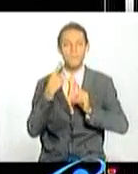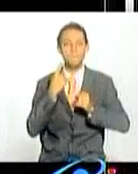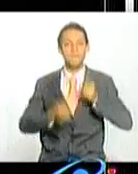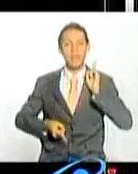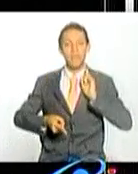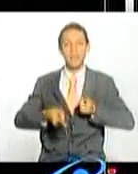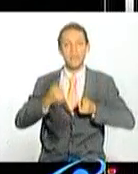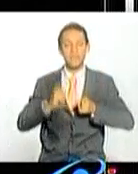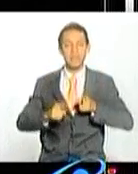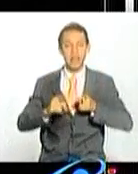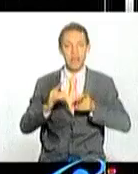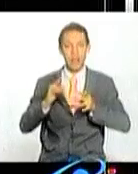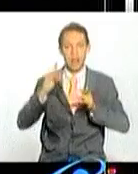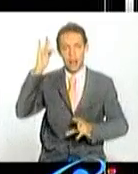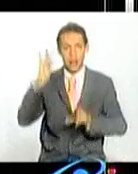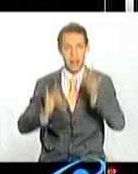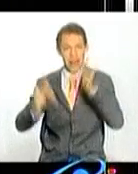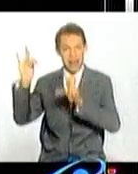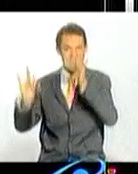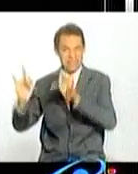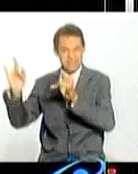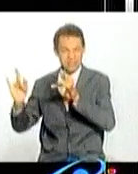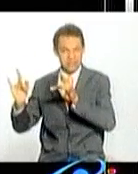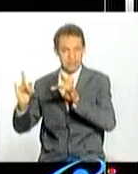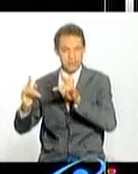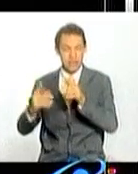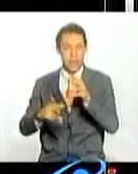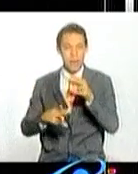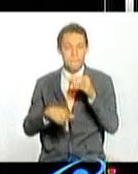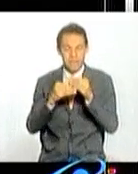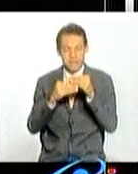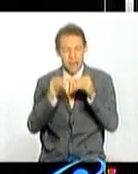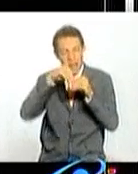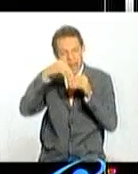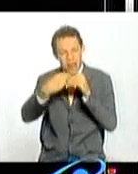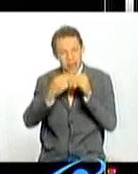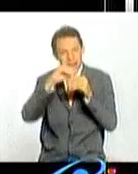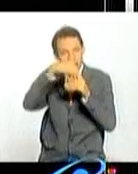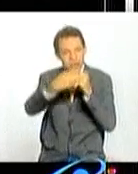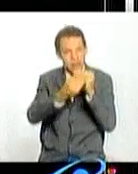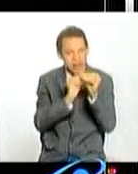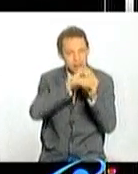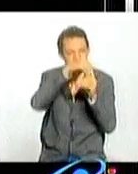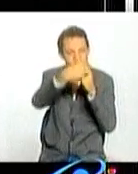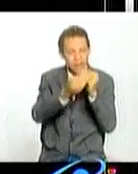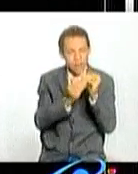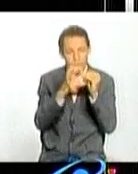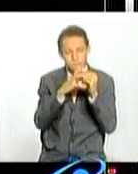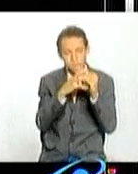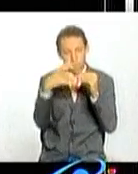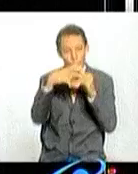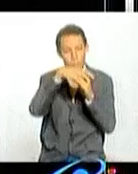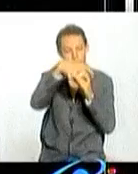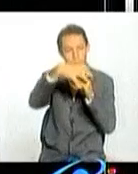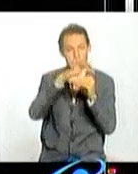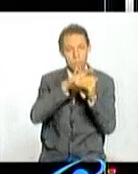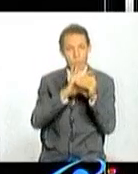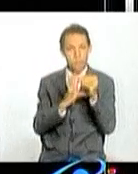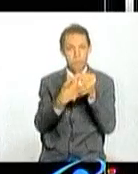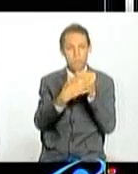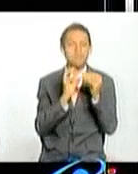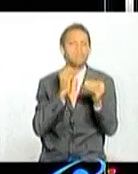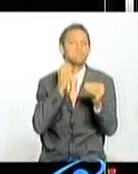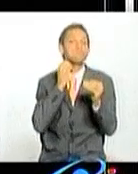altera, ¿sí?, se producen unos nódulos, como unas masas, unos nódulos que hacen crecer la glándula, es lo que nosotros